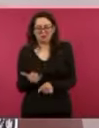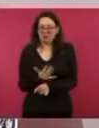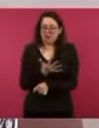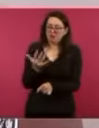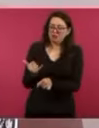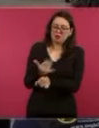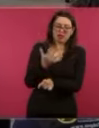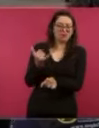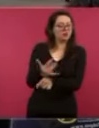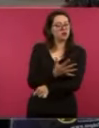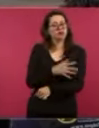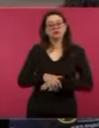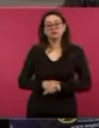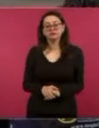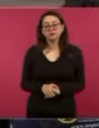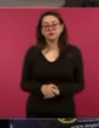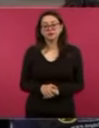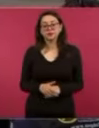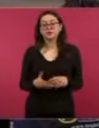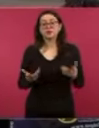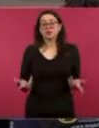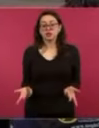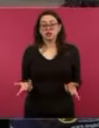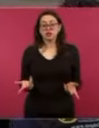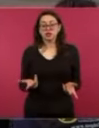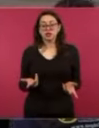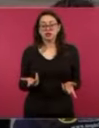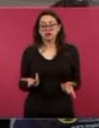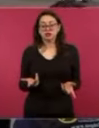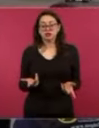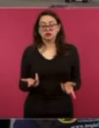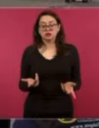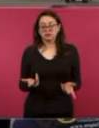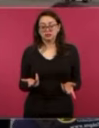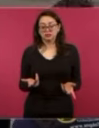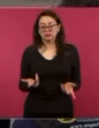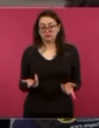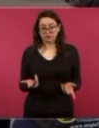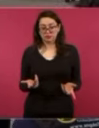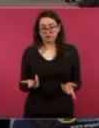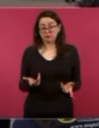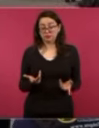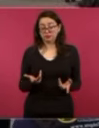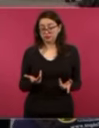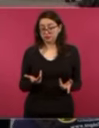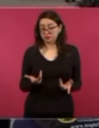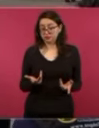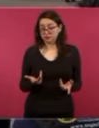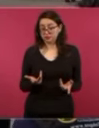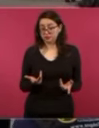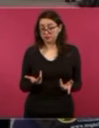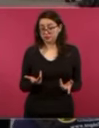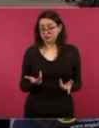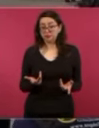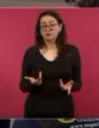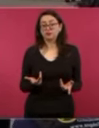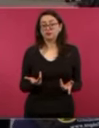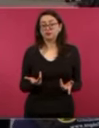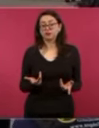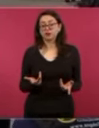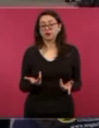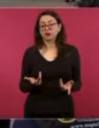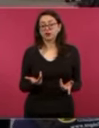que da. Nos ha recibido Aldo Fragoso para poder tomar en cuenta esto y nos han estado